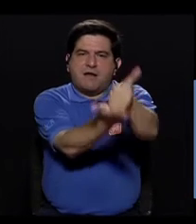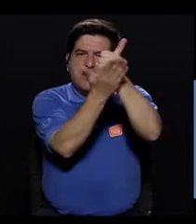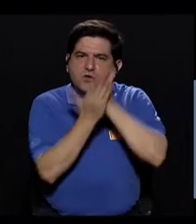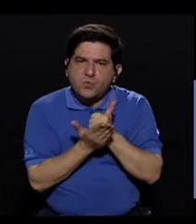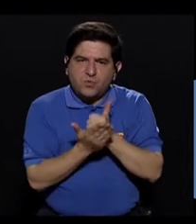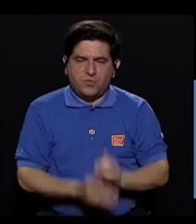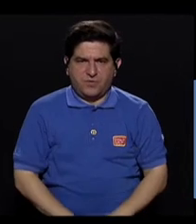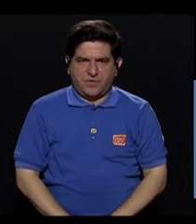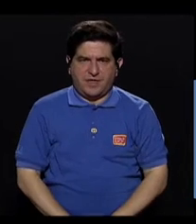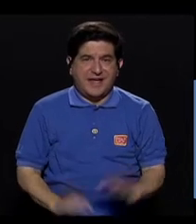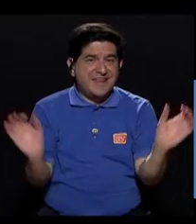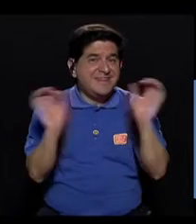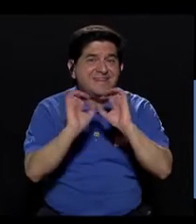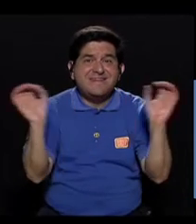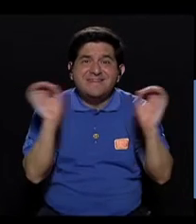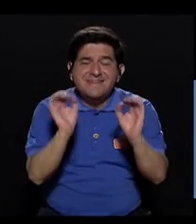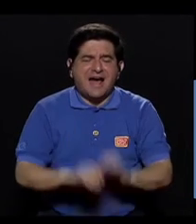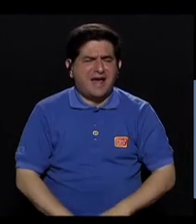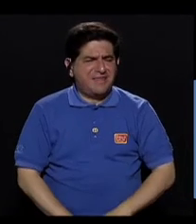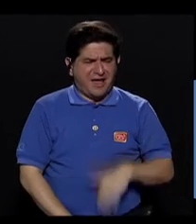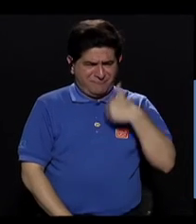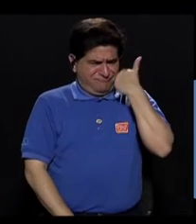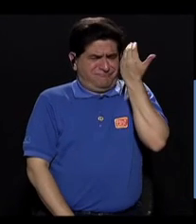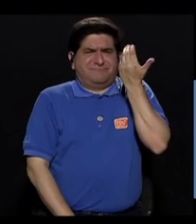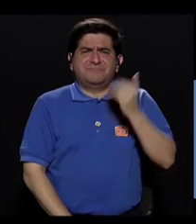vergüenza es perderse en la vida.